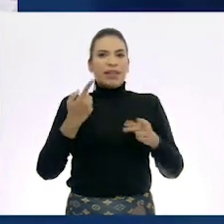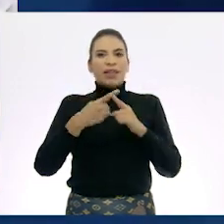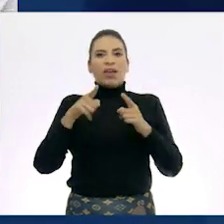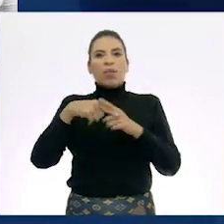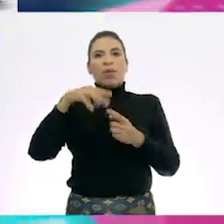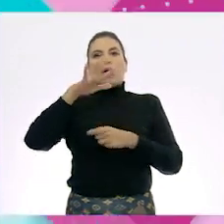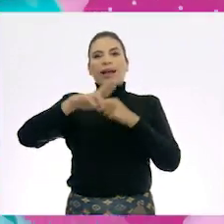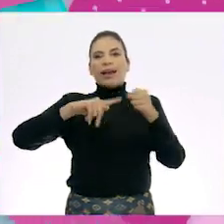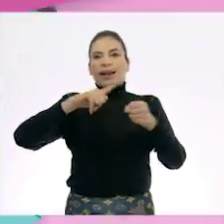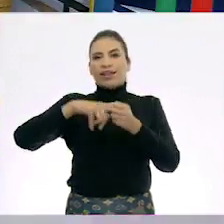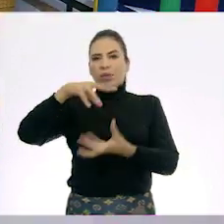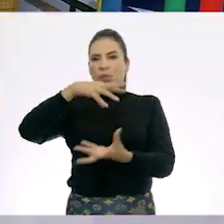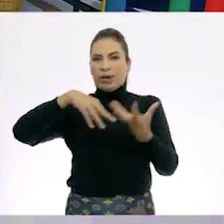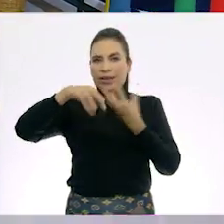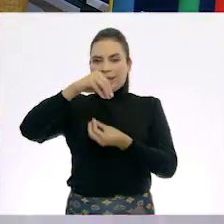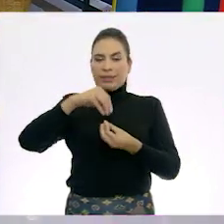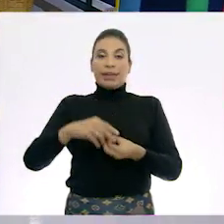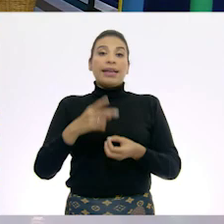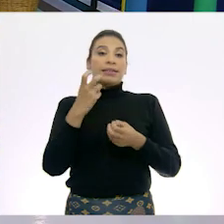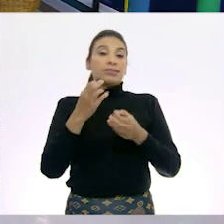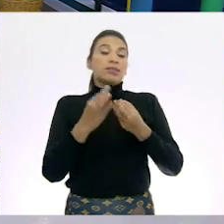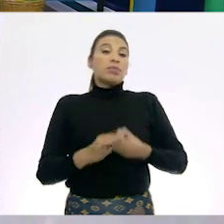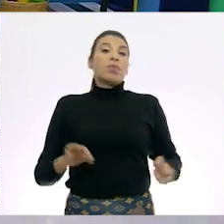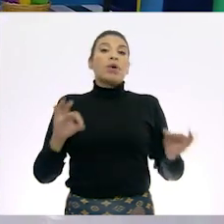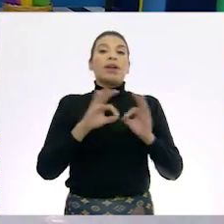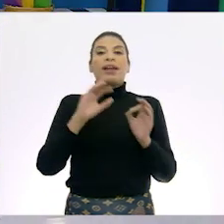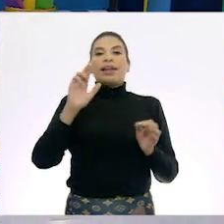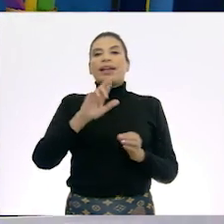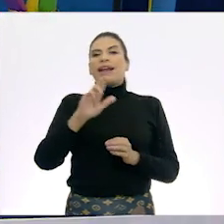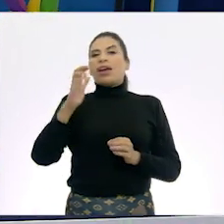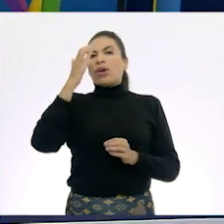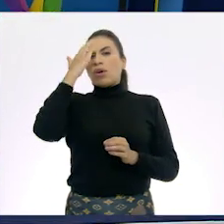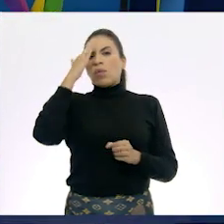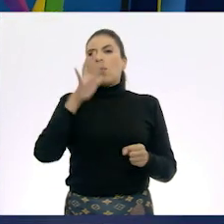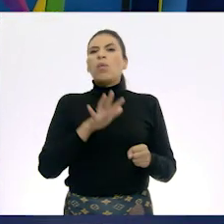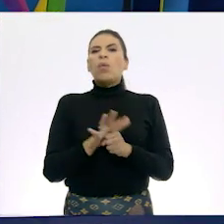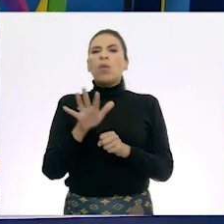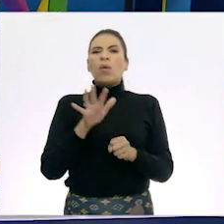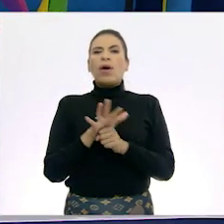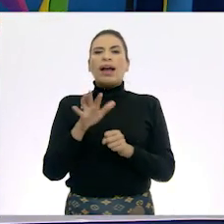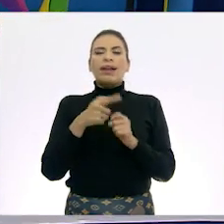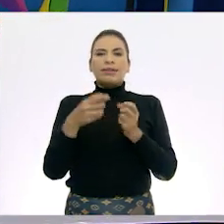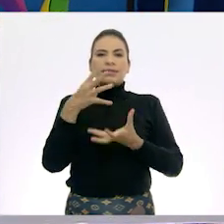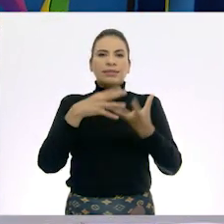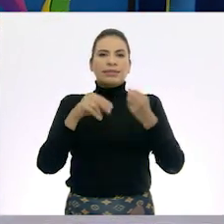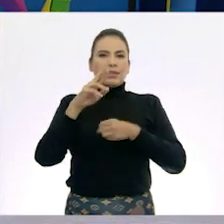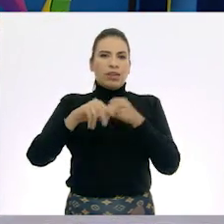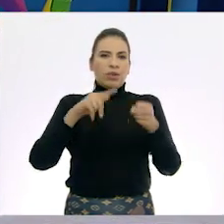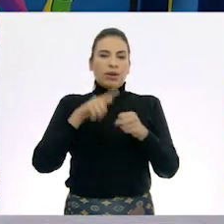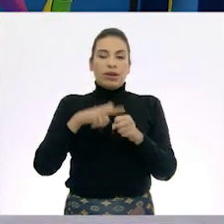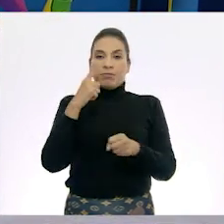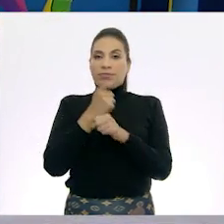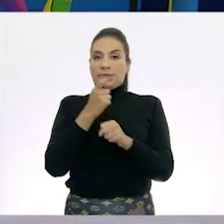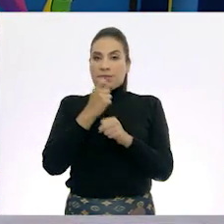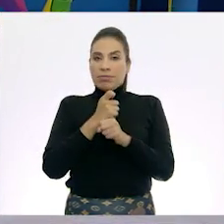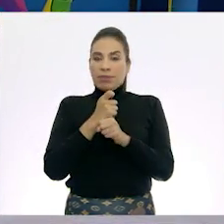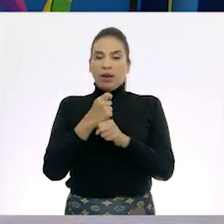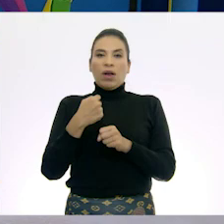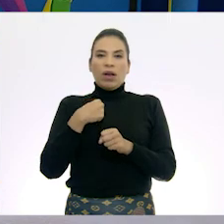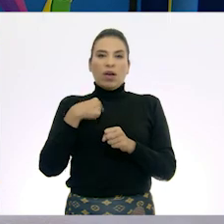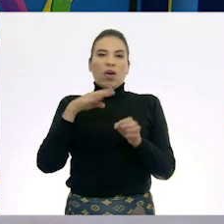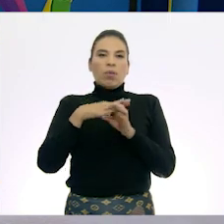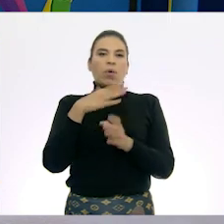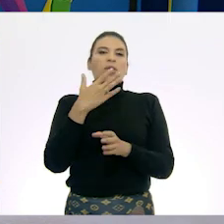naturaleza. Qué importante es reconocer cuáles son los recursos naturales primero que están en nuestro